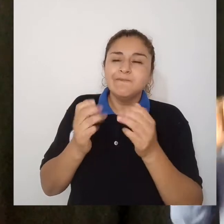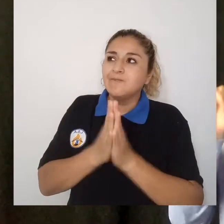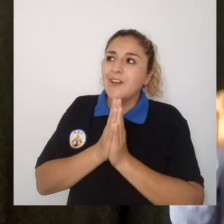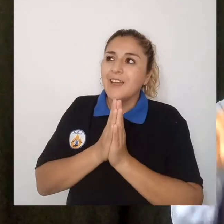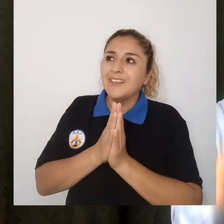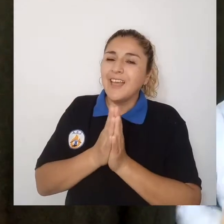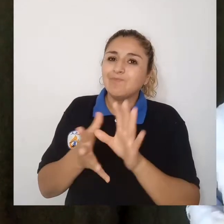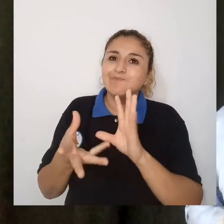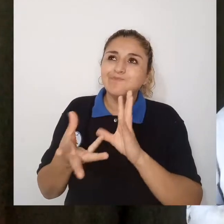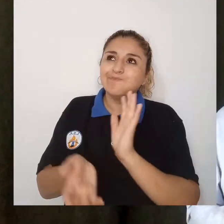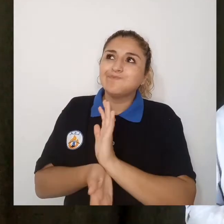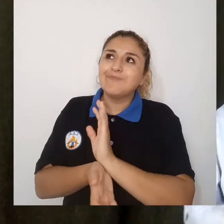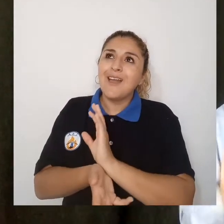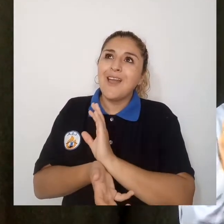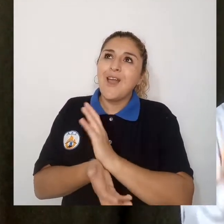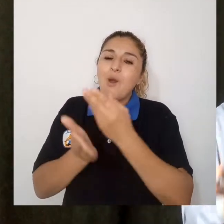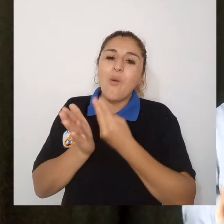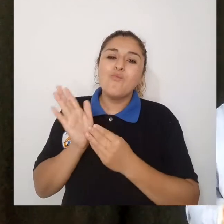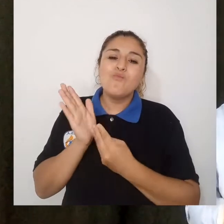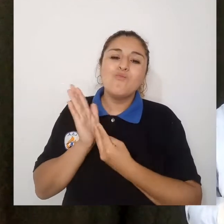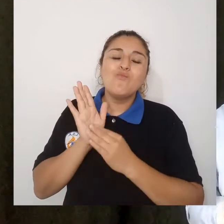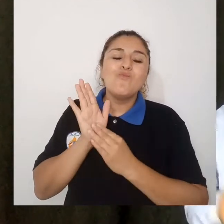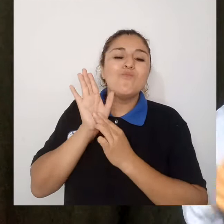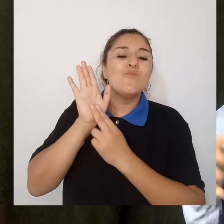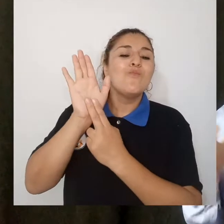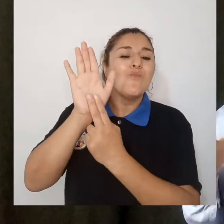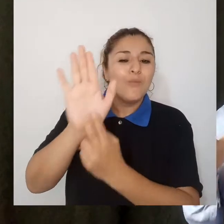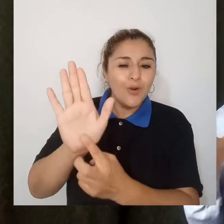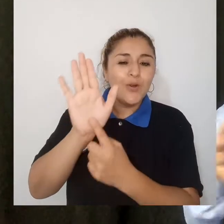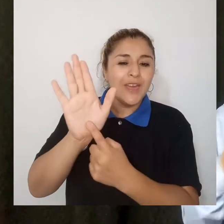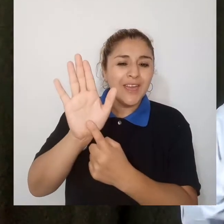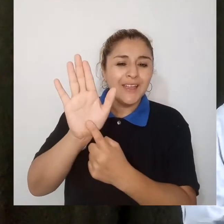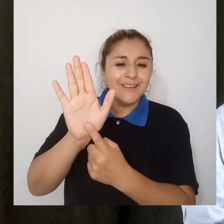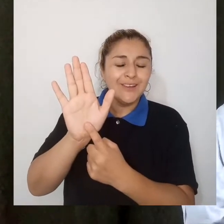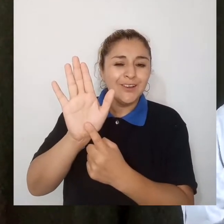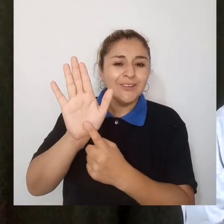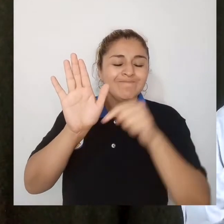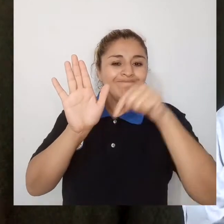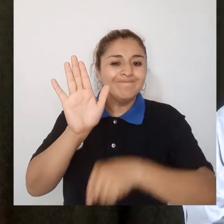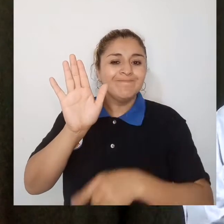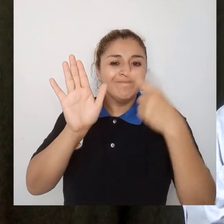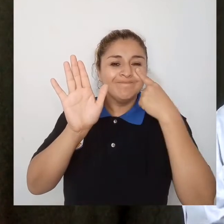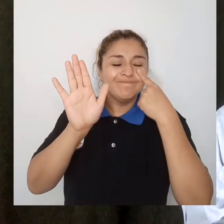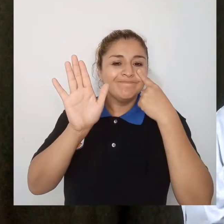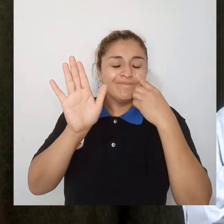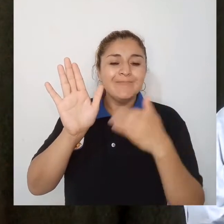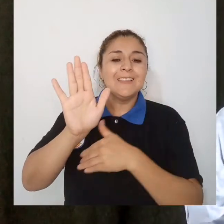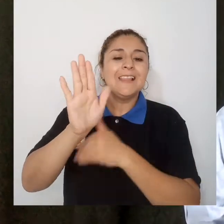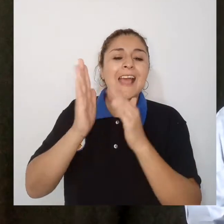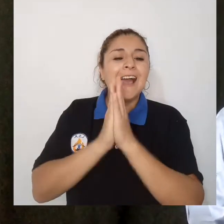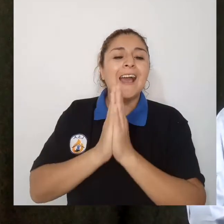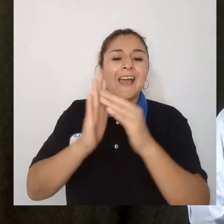un modelo de iglesia de su nacimiento que ha sido una característica fundamental en la unidad del cuerpo de